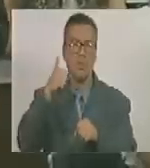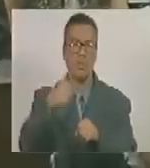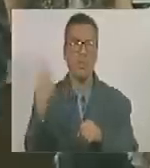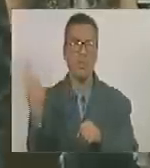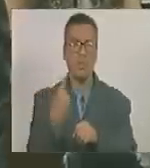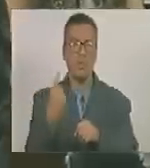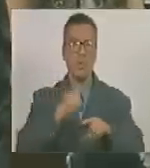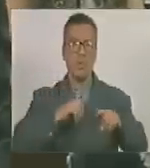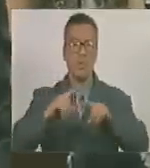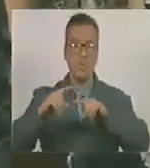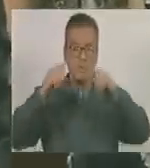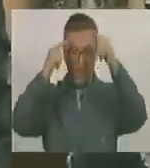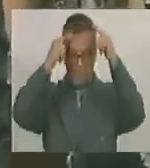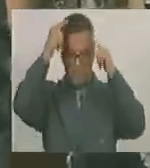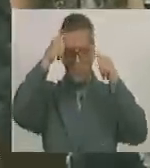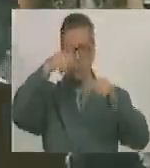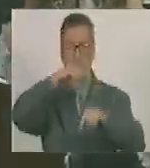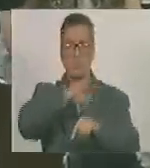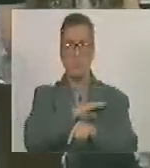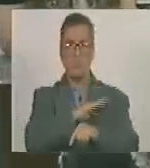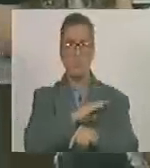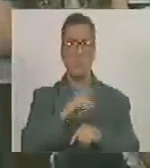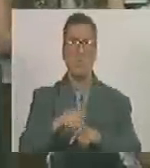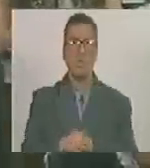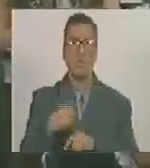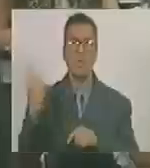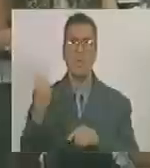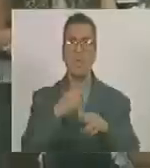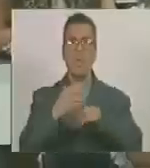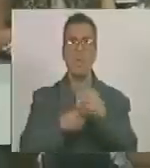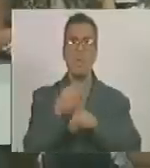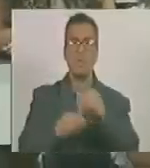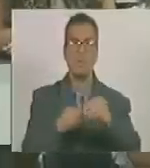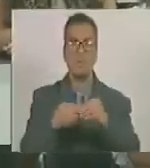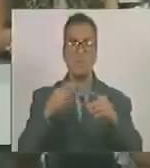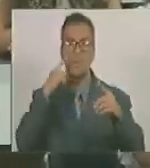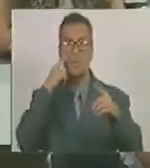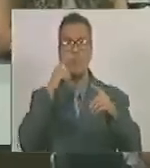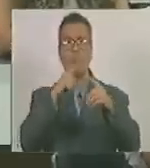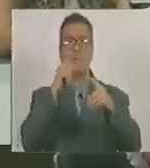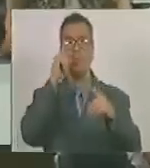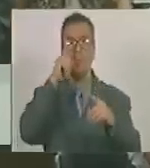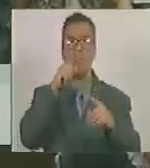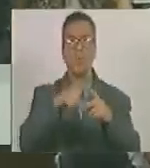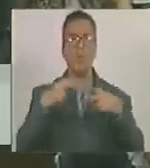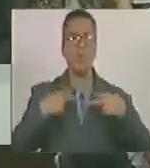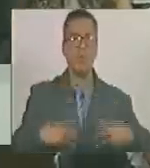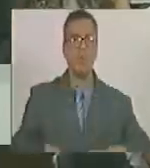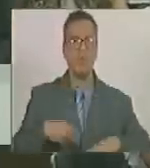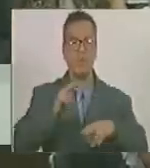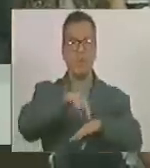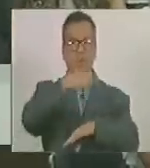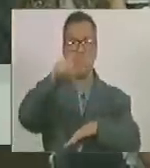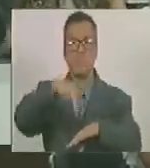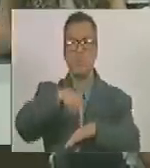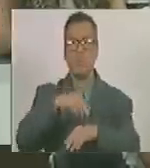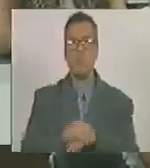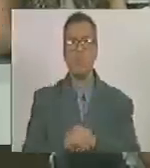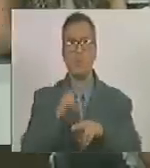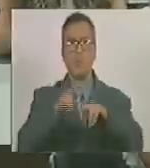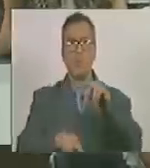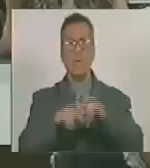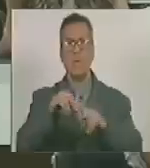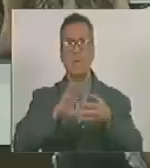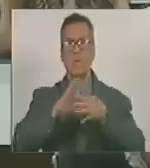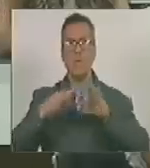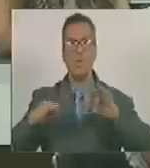del comandante Chávez, que llegó a hacer un impacto extraordinario en la vida nacional, creando